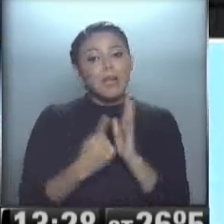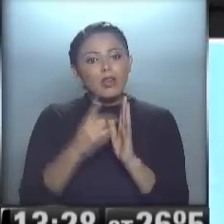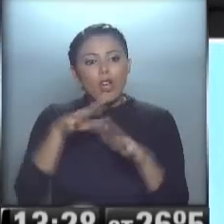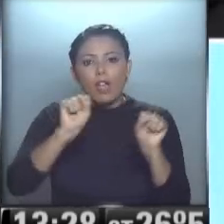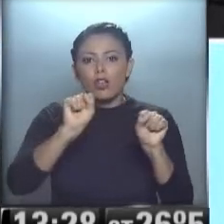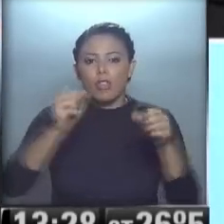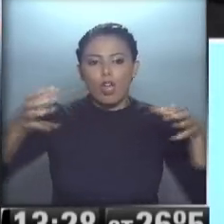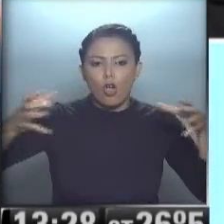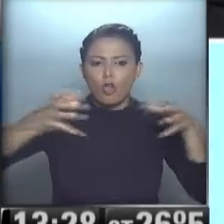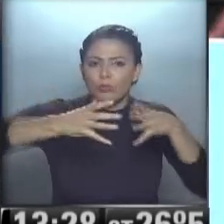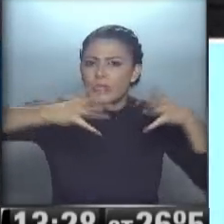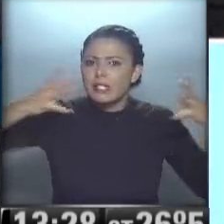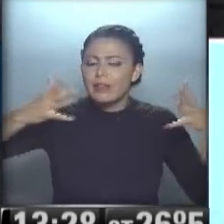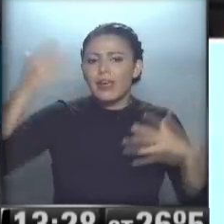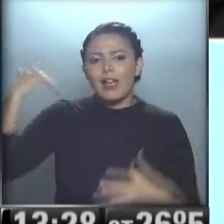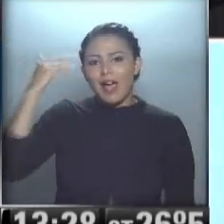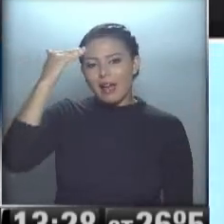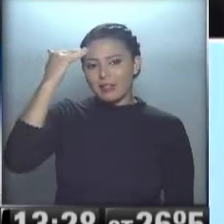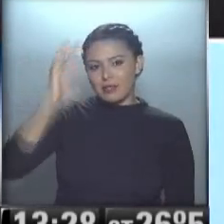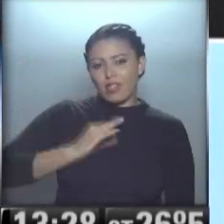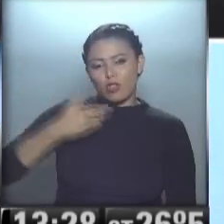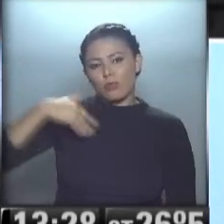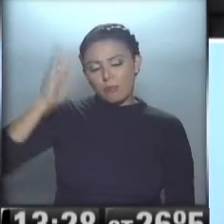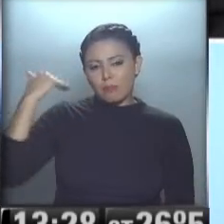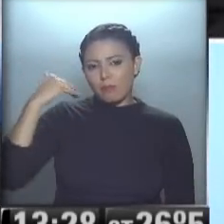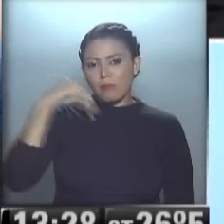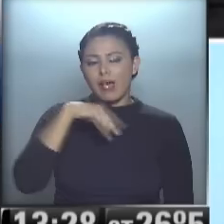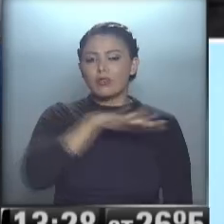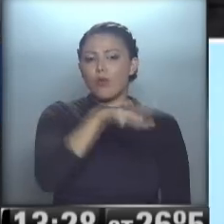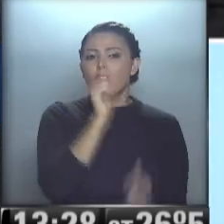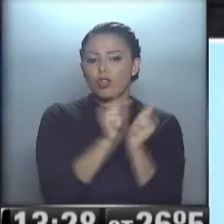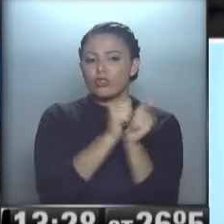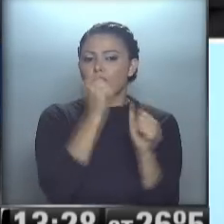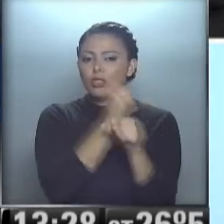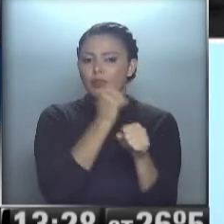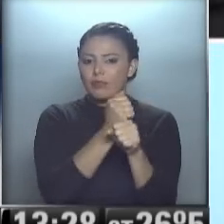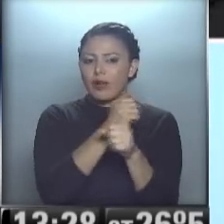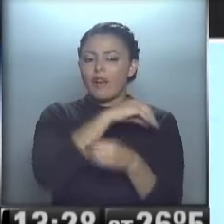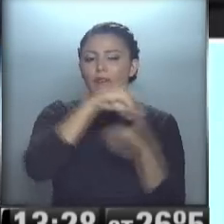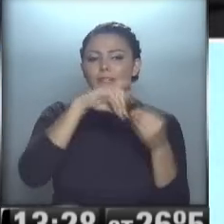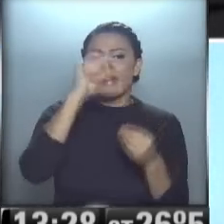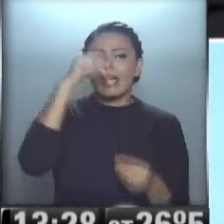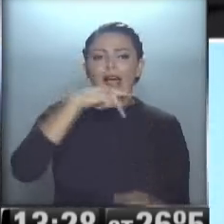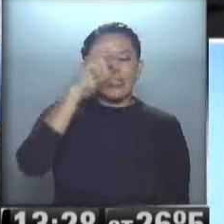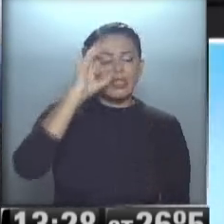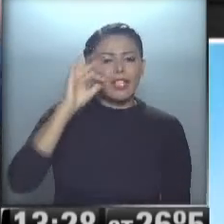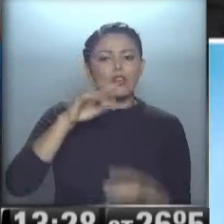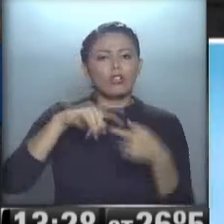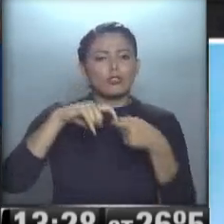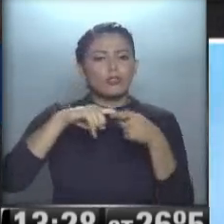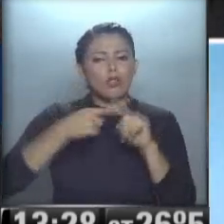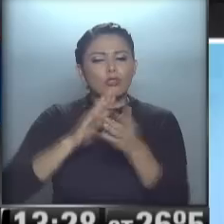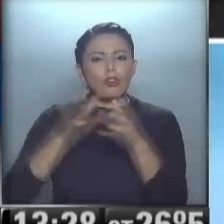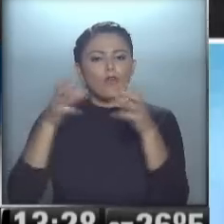red enorme que opera hace más de 15 años en Rosario que es la familia cantero ligada al fútbol y a muchísimos delitos de estos